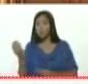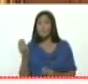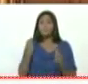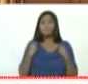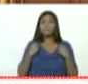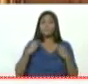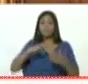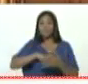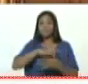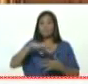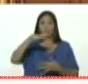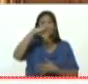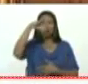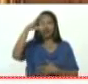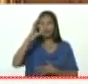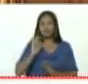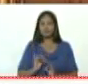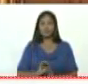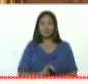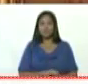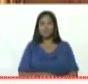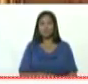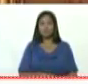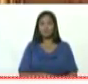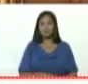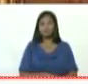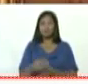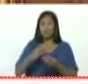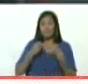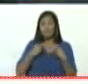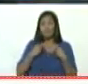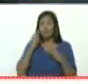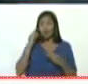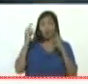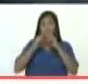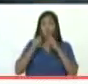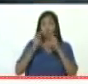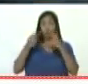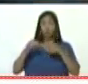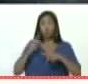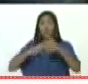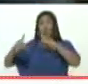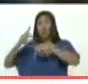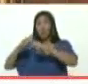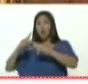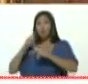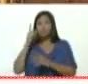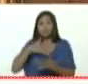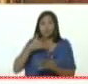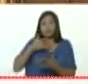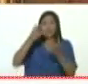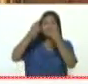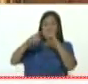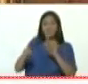aparte. Es verdad, Freddy. Yo he conocido poetas y viven en otro mundo. Tienen otra sensibilidad.